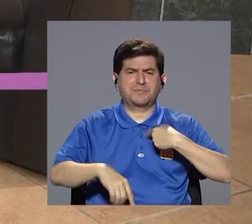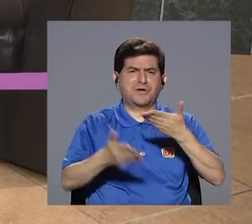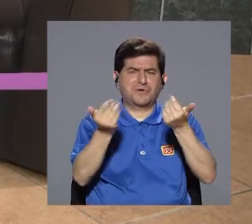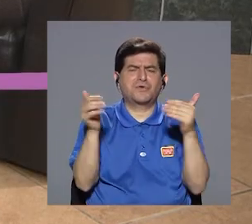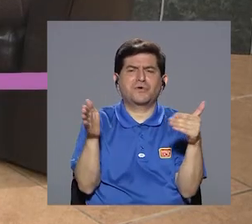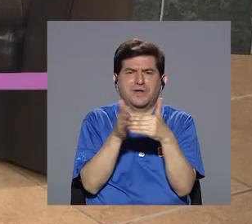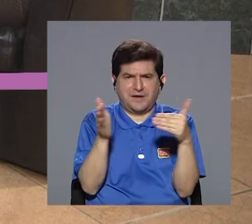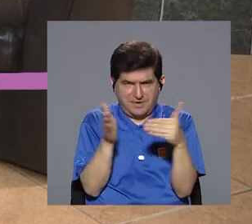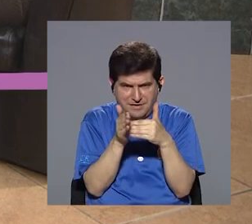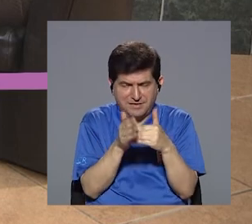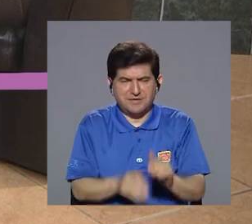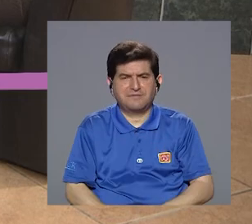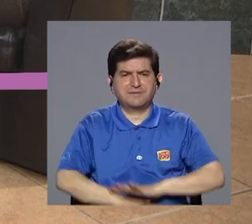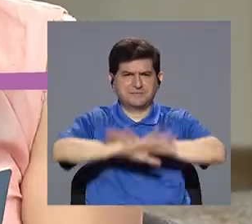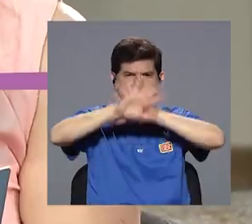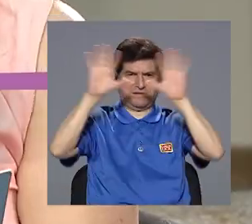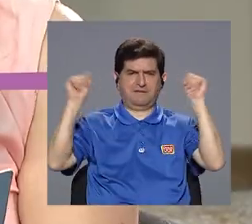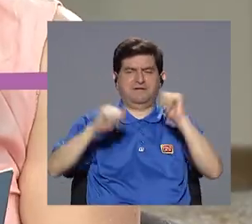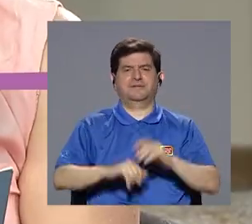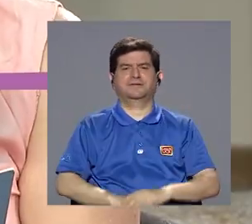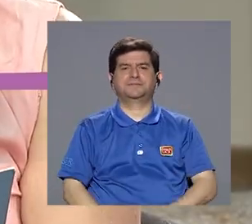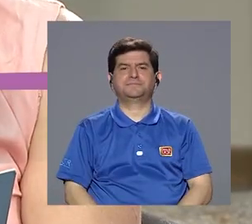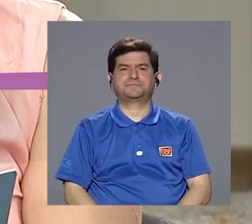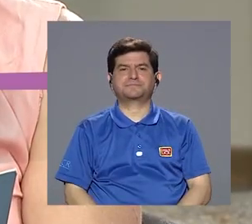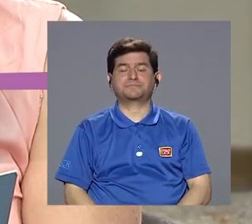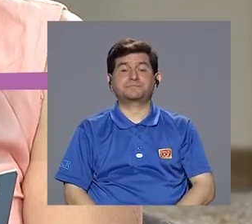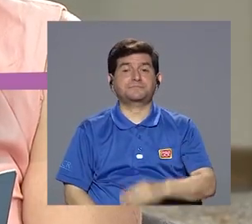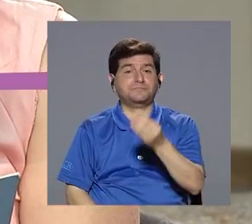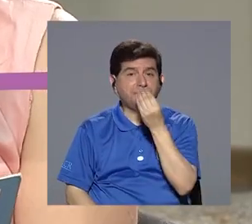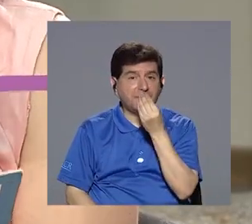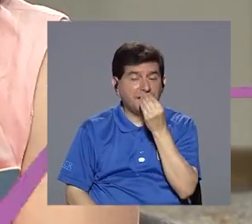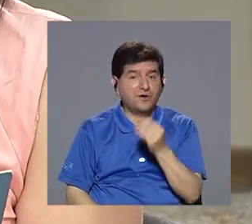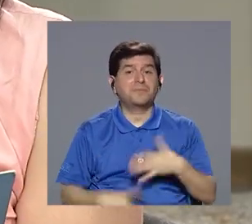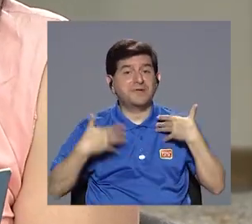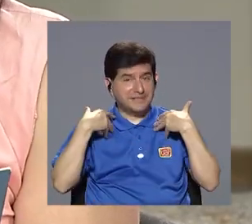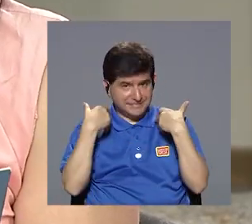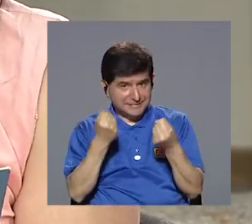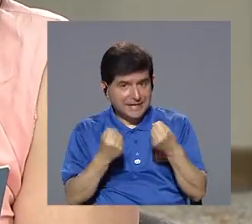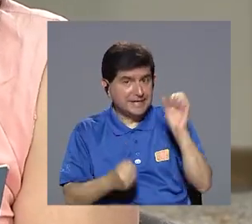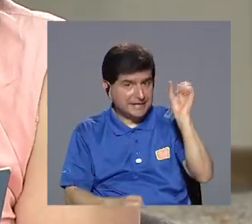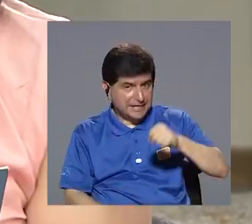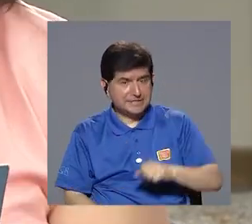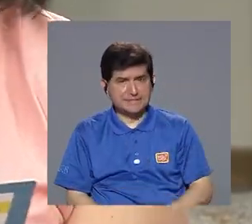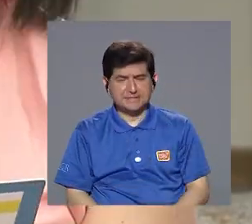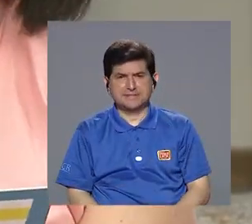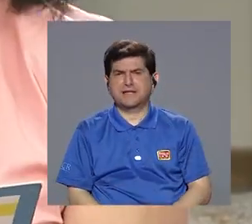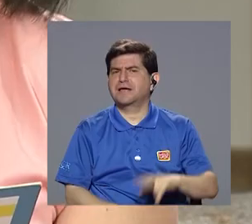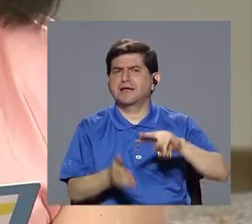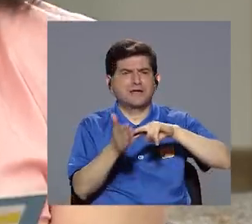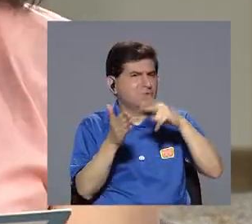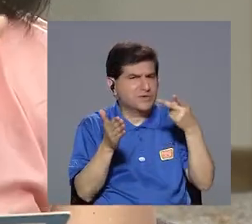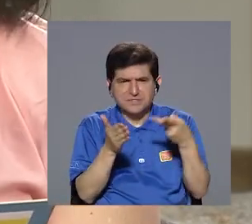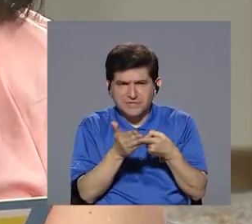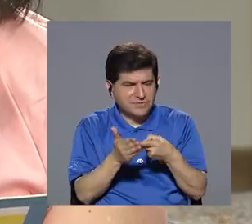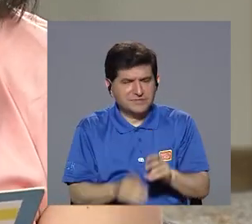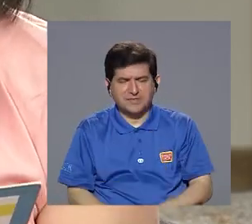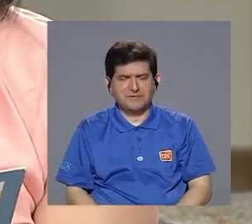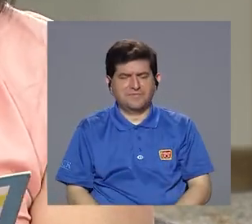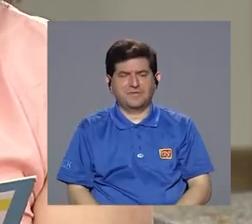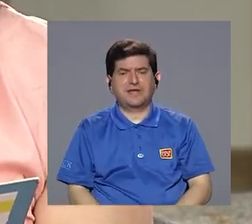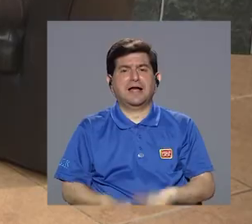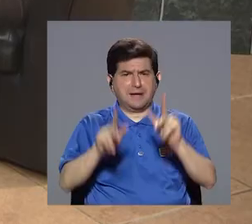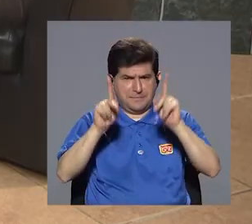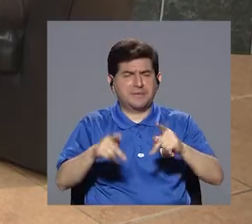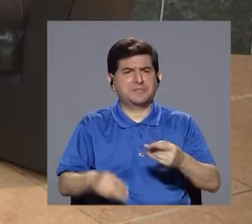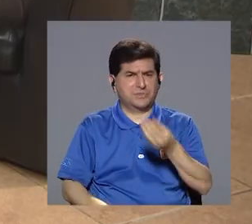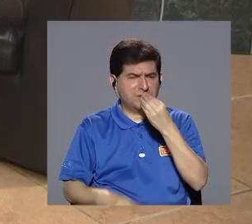quería también, digamos, como dejar claro, ellos, la comida sí es saludable, digamos, no es que saludable. Creen que no es saludable, no,